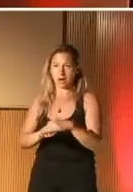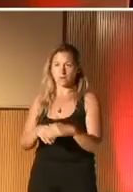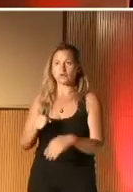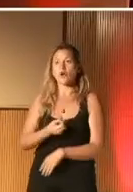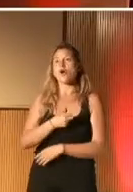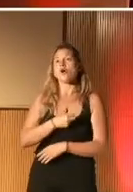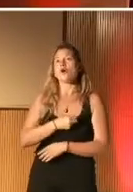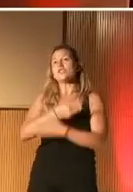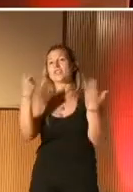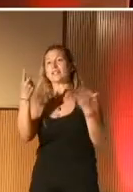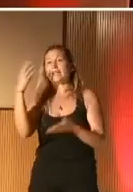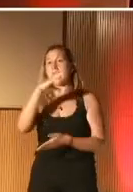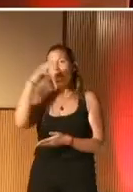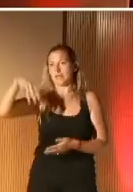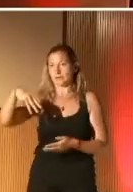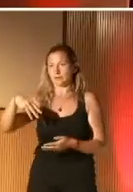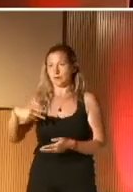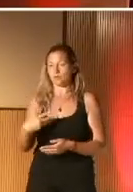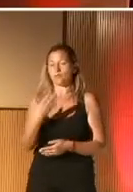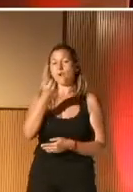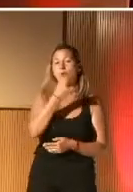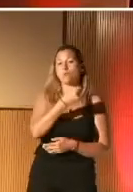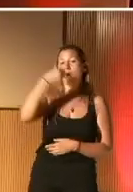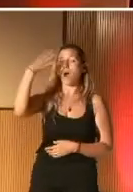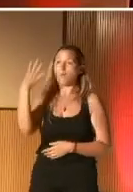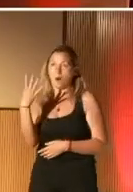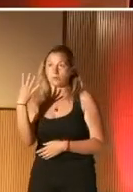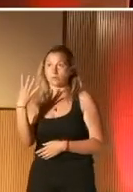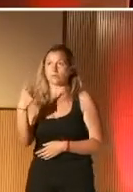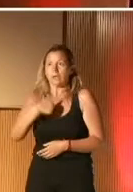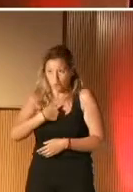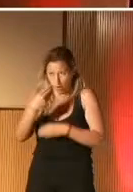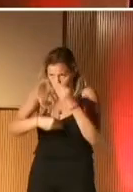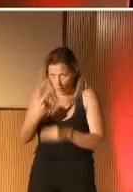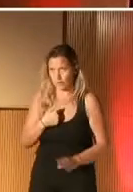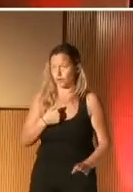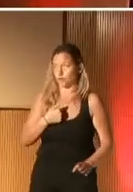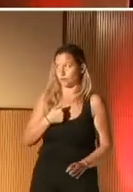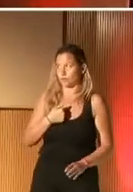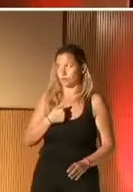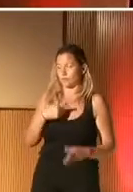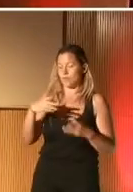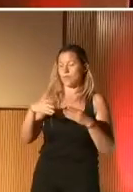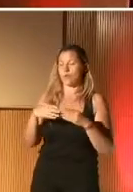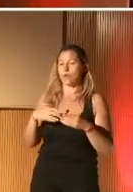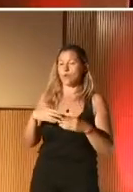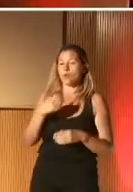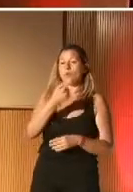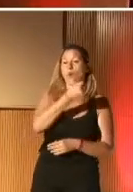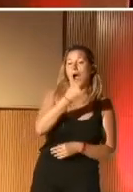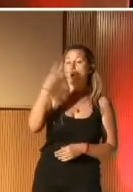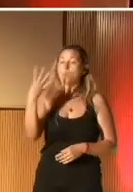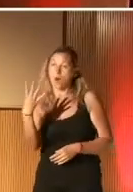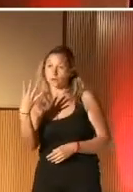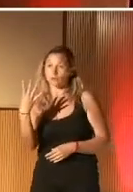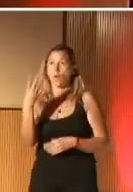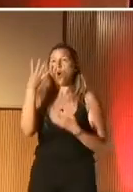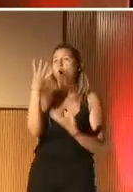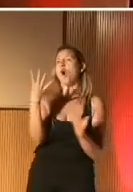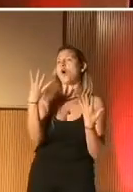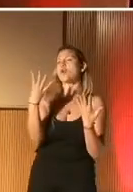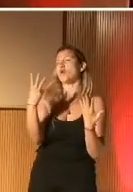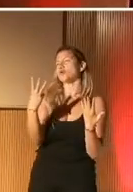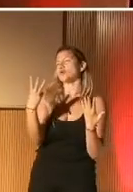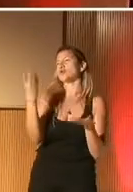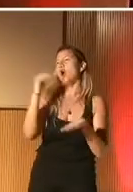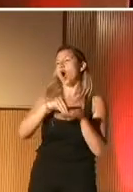16 centímetros. Con un A4 lo podremos doblar 7 veces, que yo lo he hecho. Si queremos doblar un A4 8 veces, o un